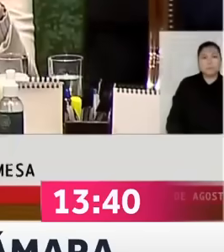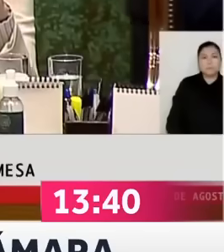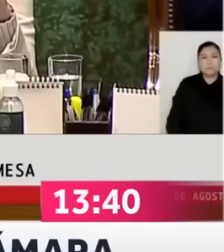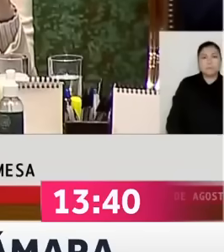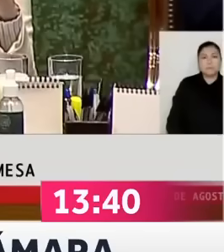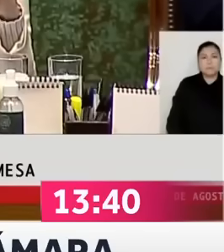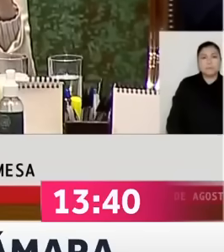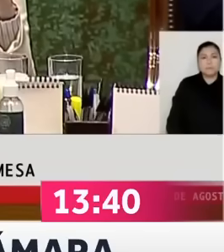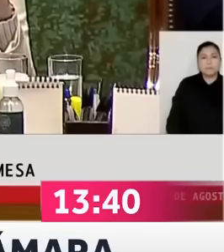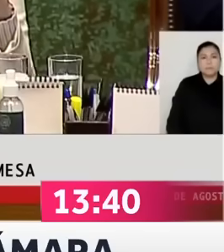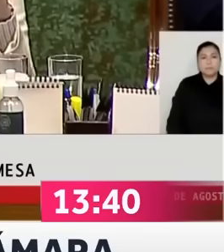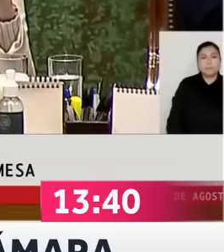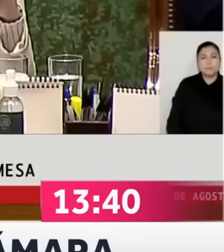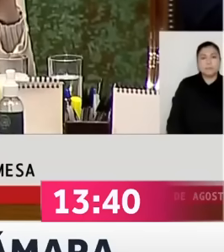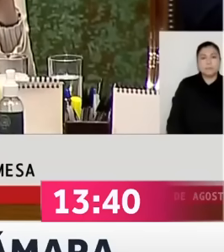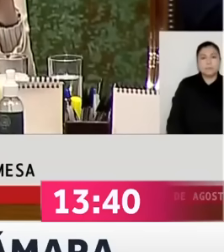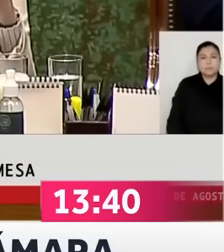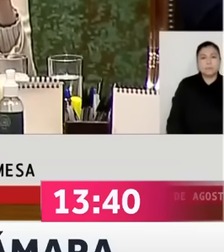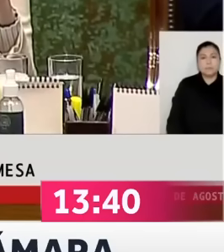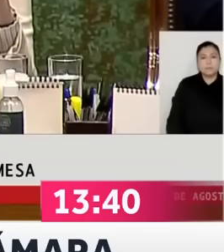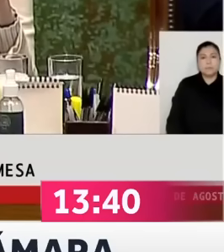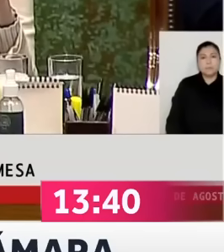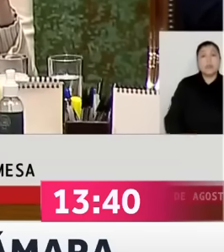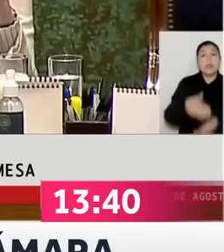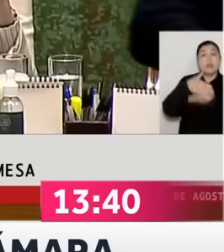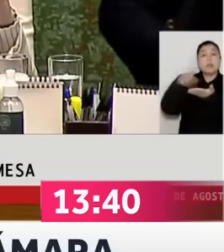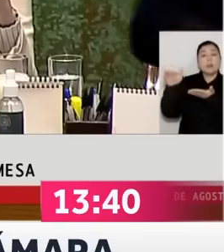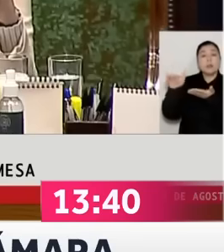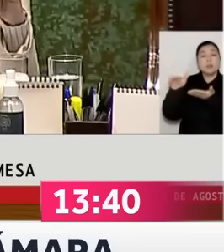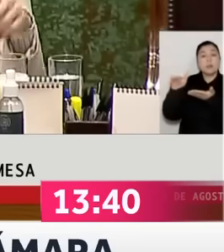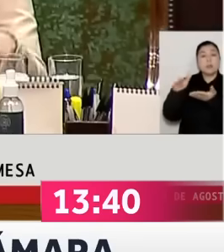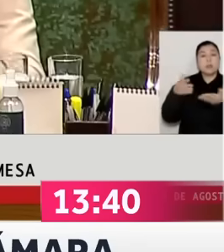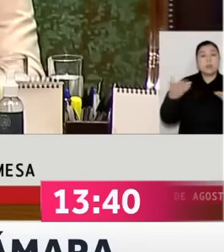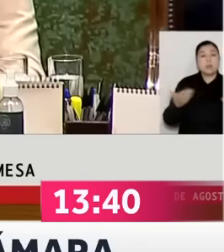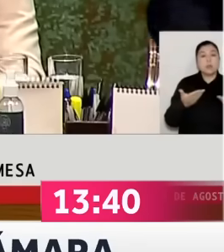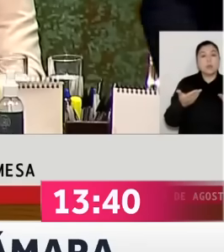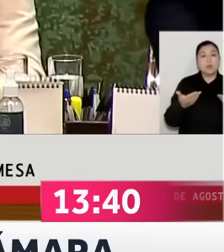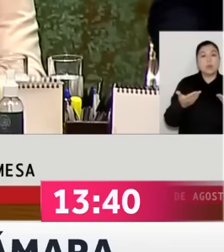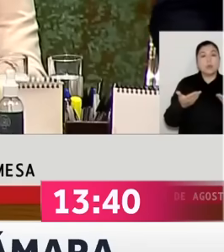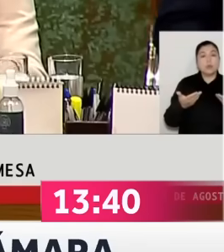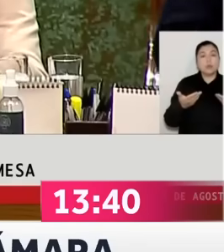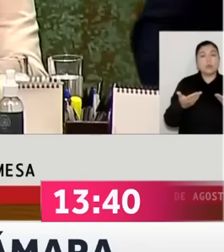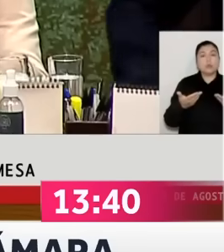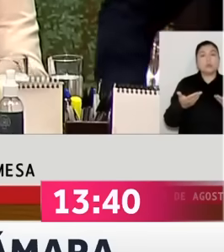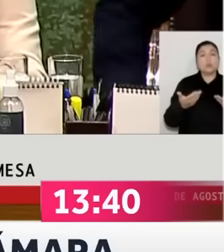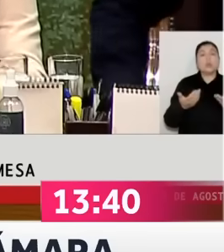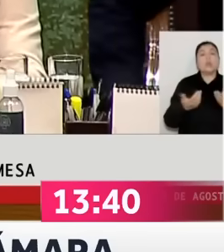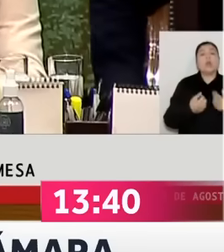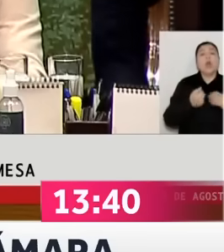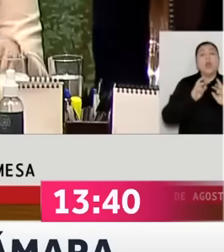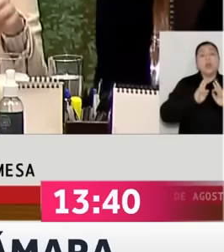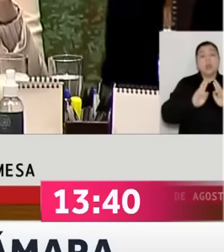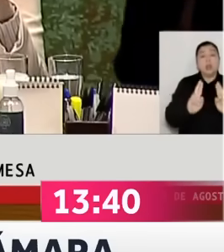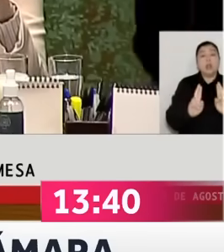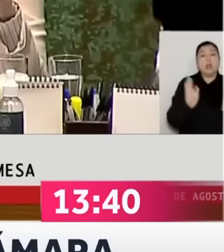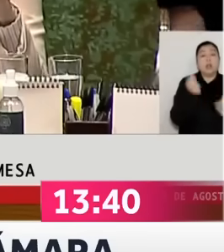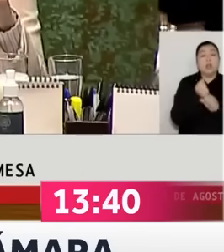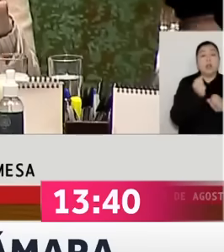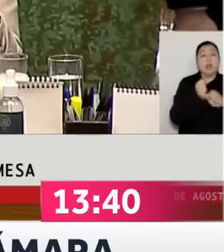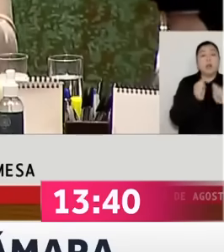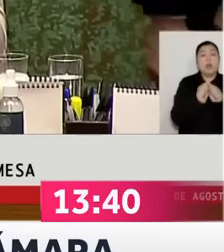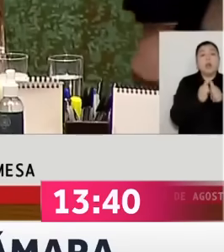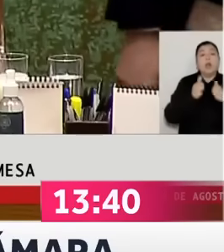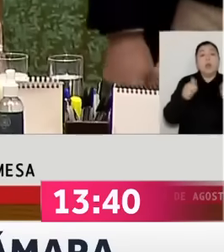Carrasco nos cuenta qué es lo que pasó el día de hoy, Roberto. Hola, Roberto. Hola, Patricia, Humberto, gusto saludarlos. Muy buenas tardes.